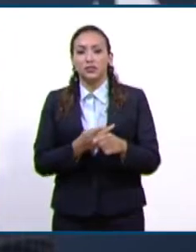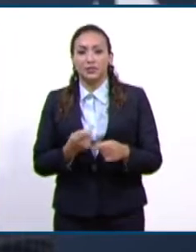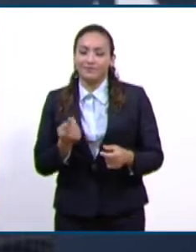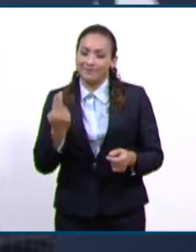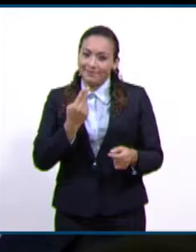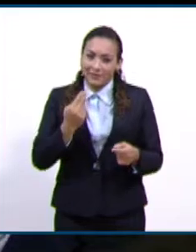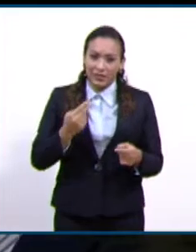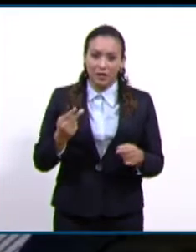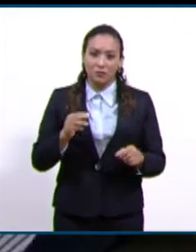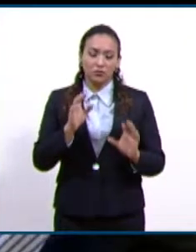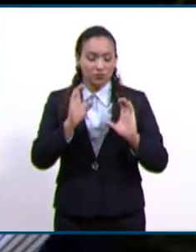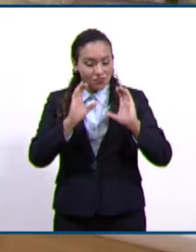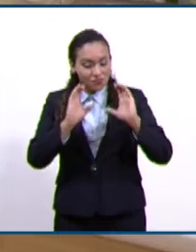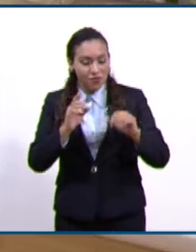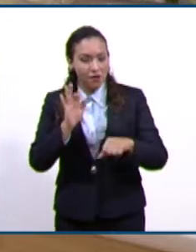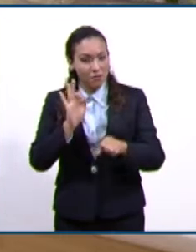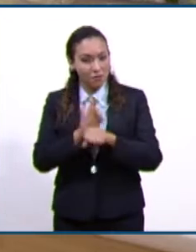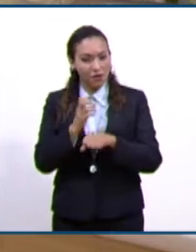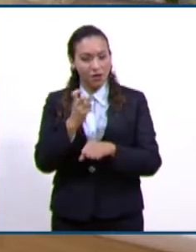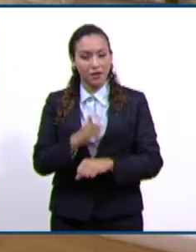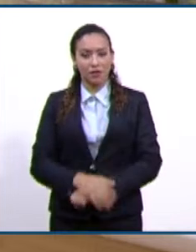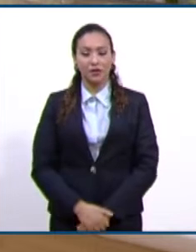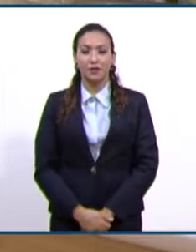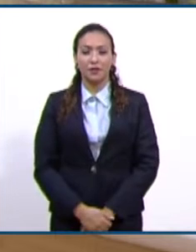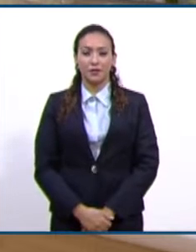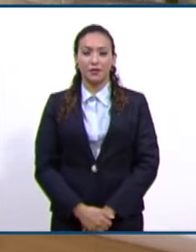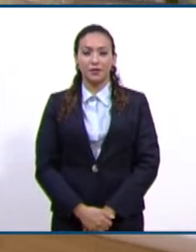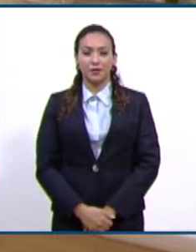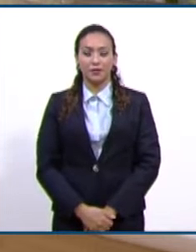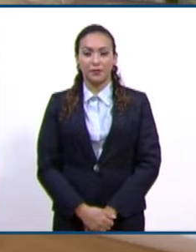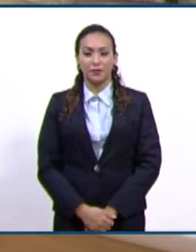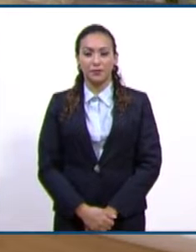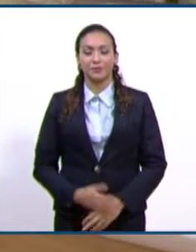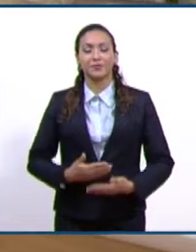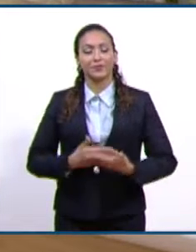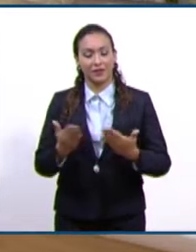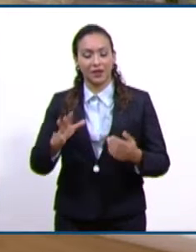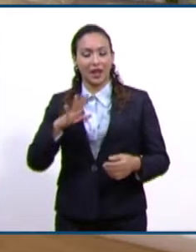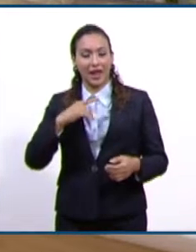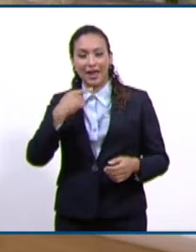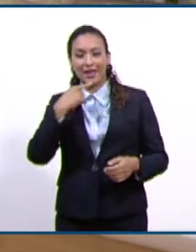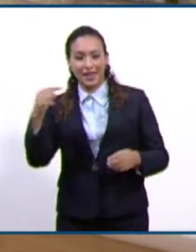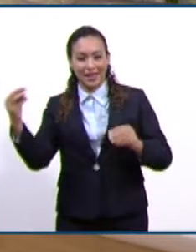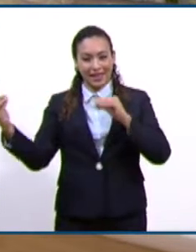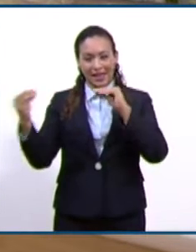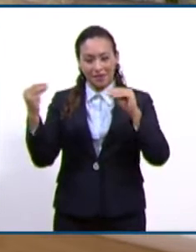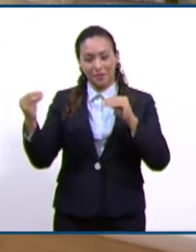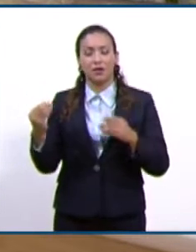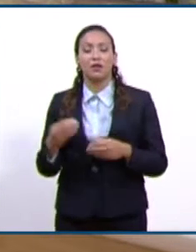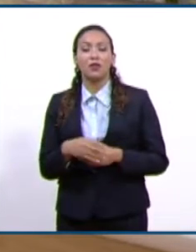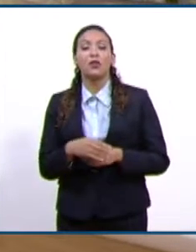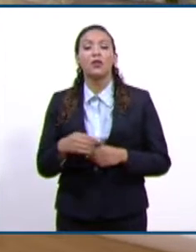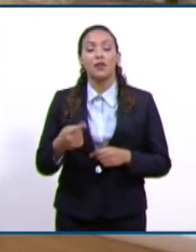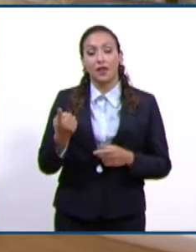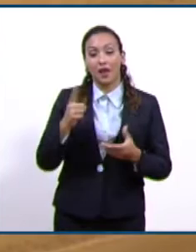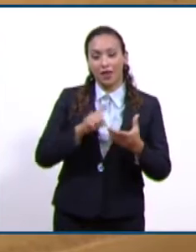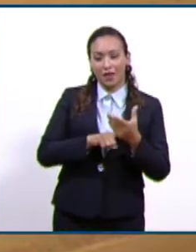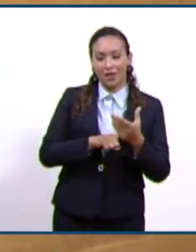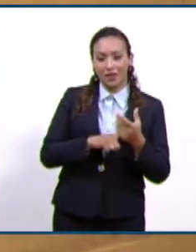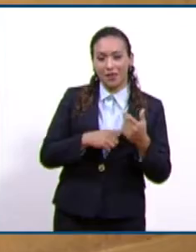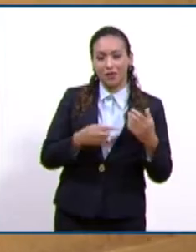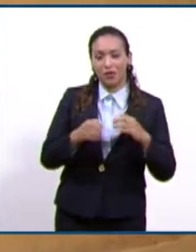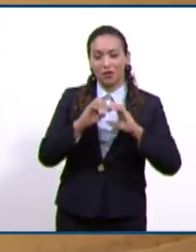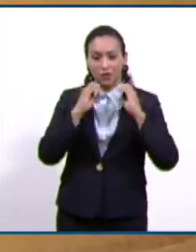la suspensión. En otros temas, al resolver un amparo promovido por 4 elementos de la Secretaría de Marina en contra